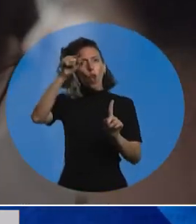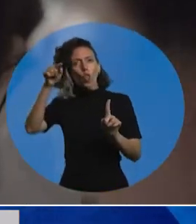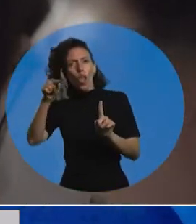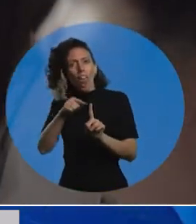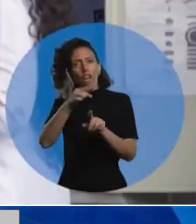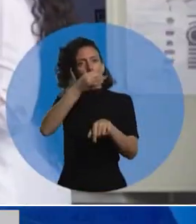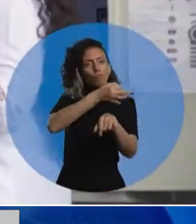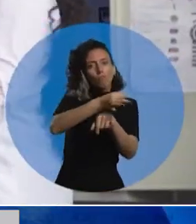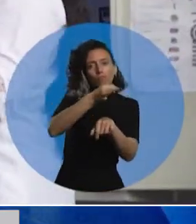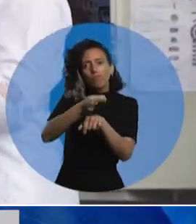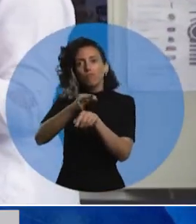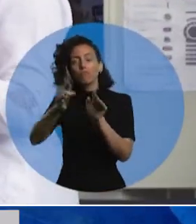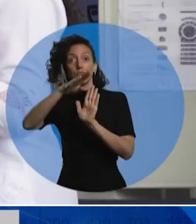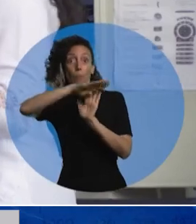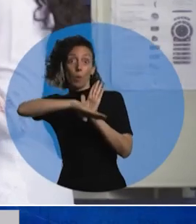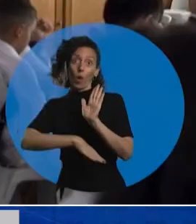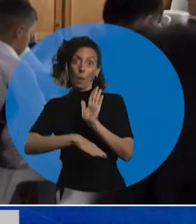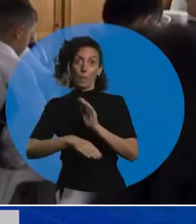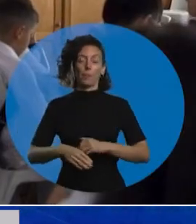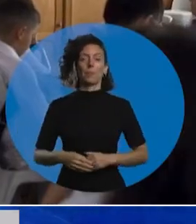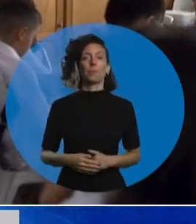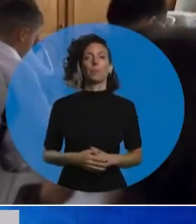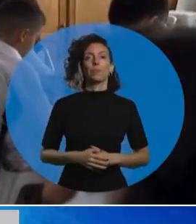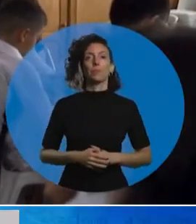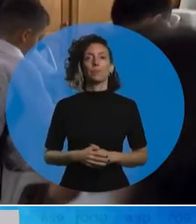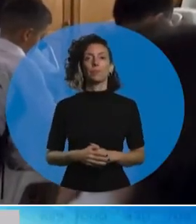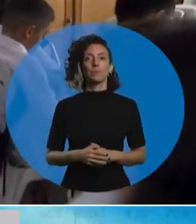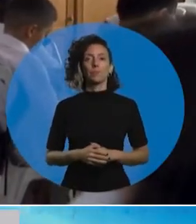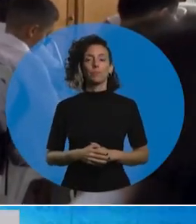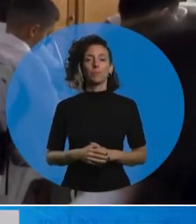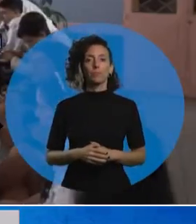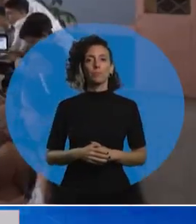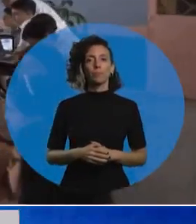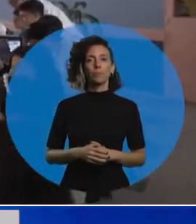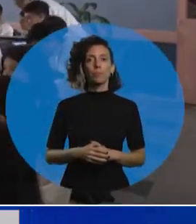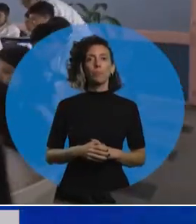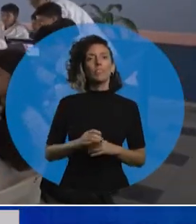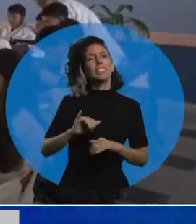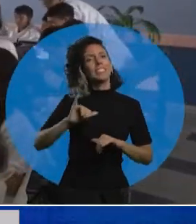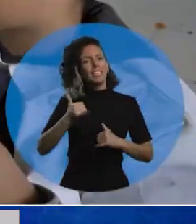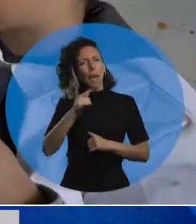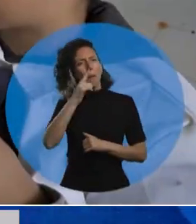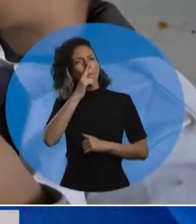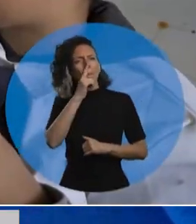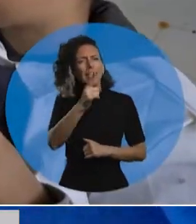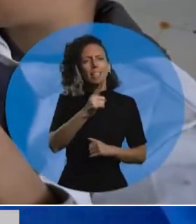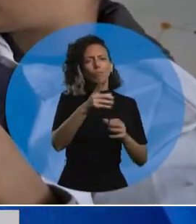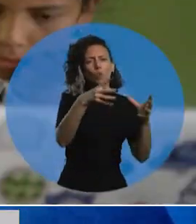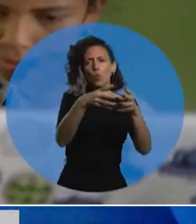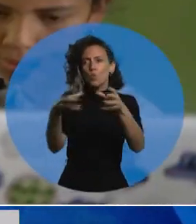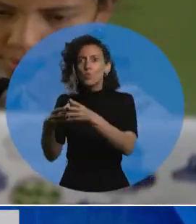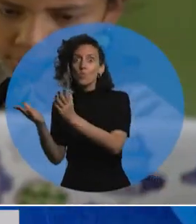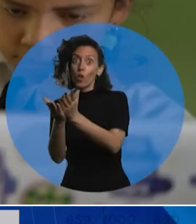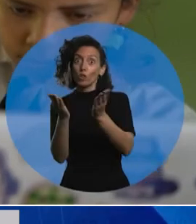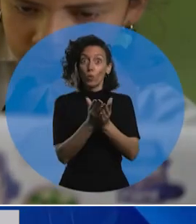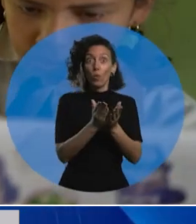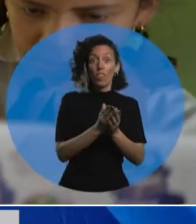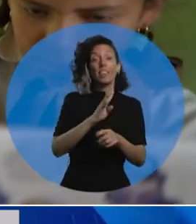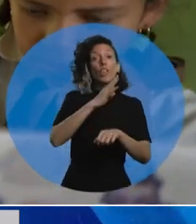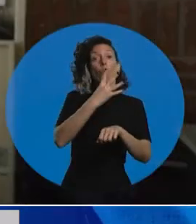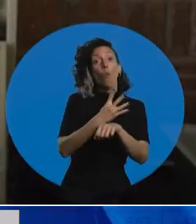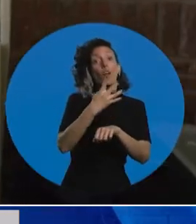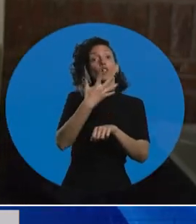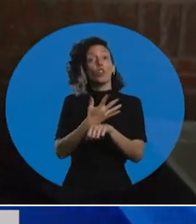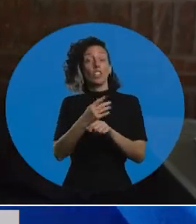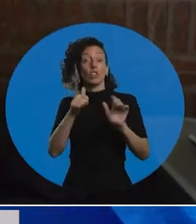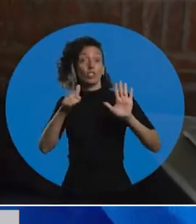en sexto y ya tuvieron en cuarto, en quinto y en sexto, con algunos módulos y proyectos específicos de inteligencia artificial.